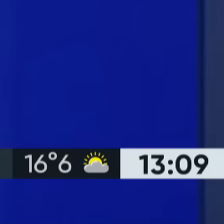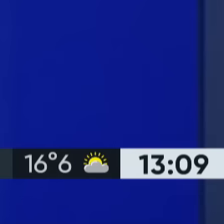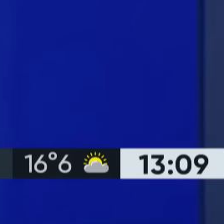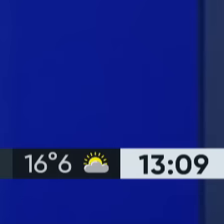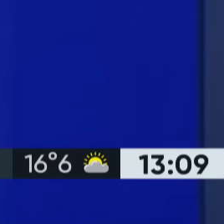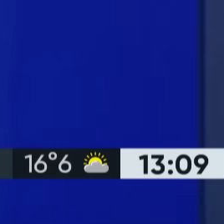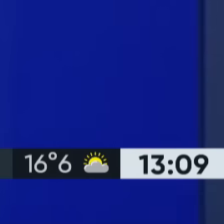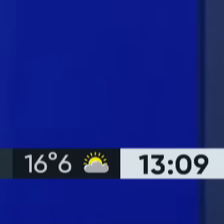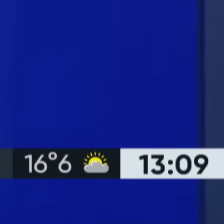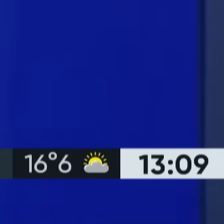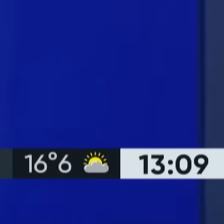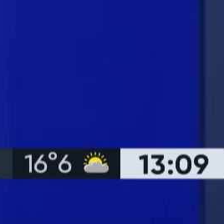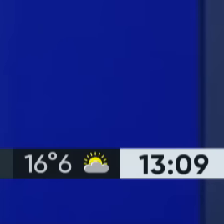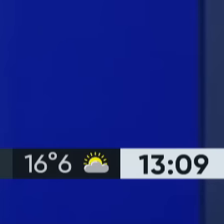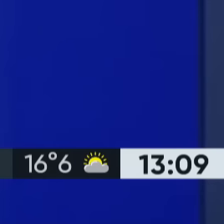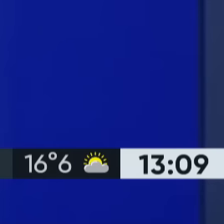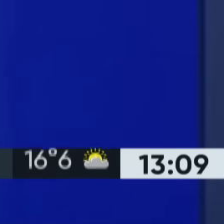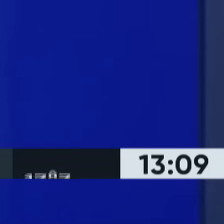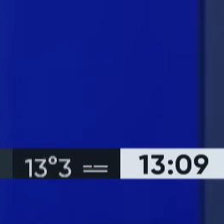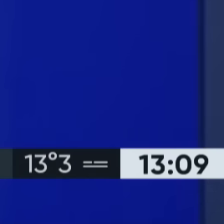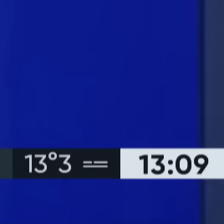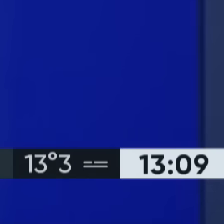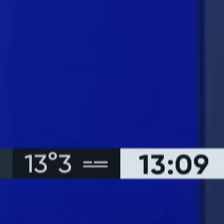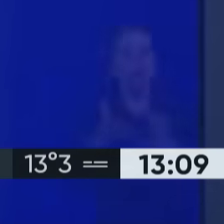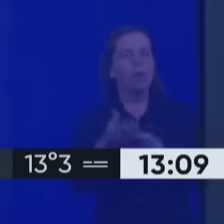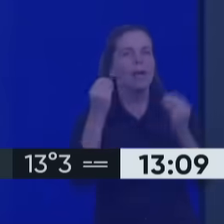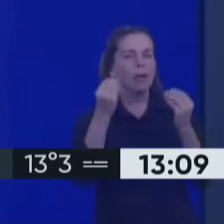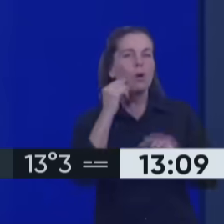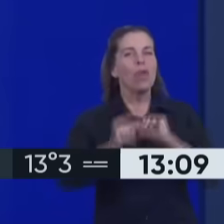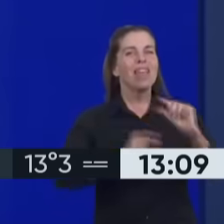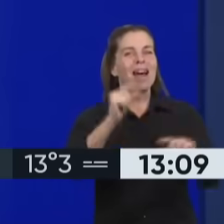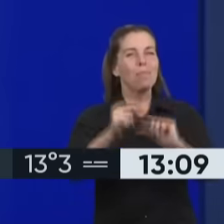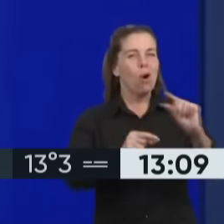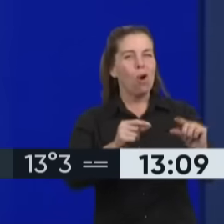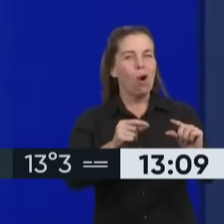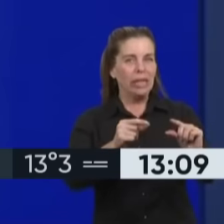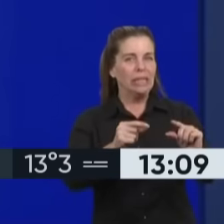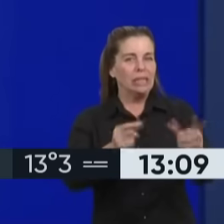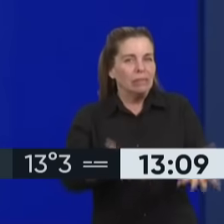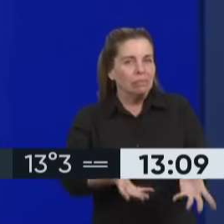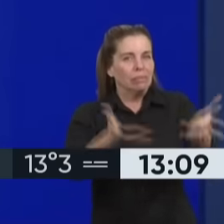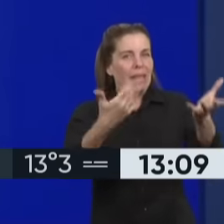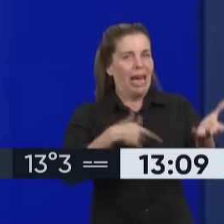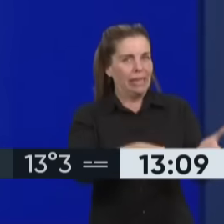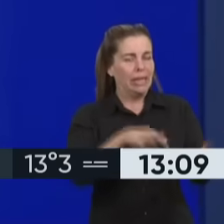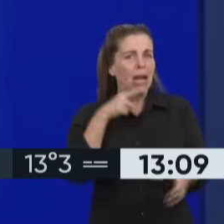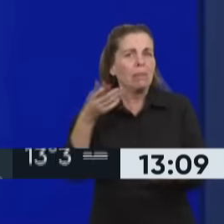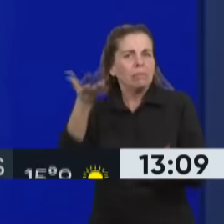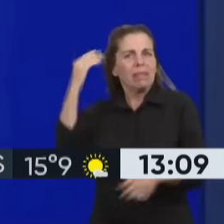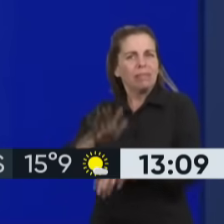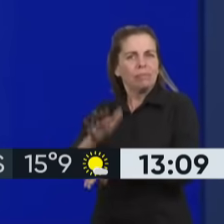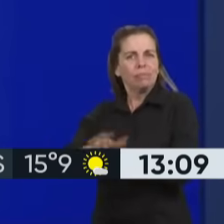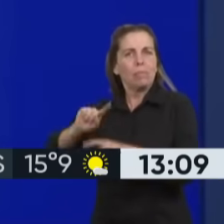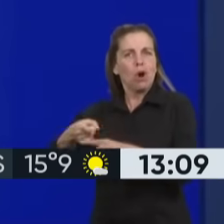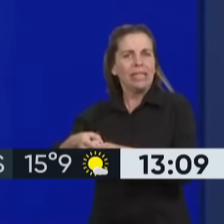Pero todos estos logros no son más que comenzar a salir del pozo en el que nos fuimos hundiendo por la política. Es cierto que hemos